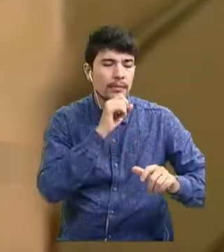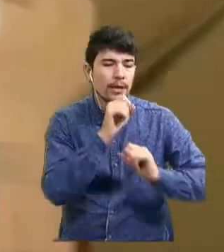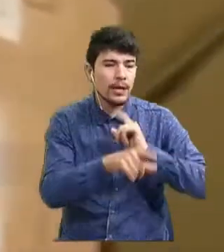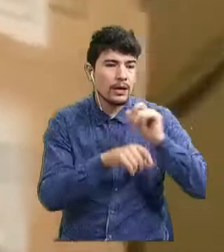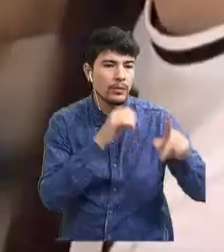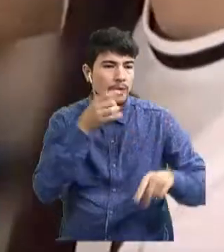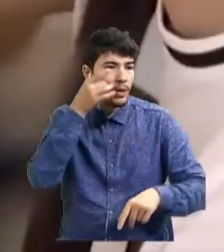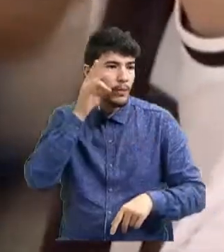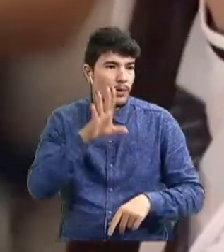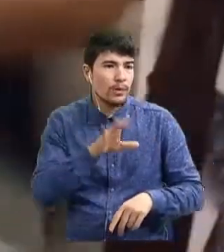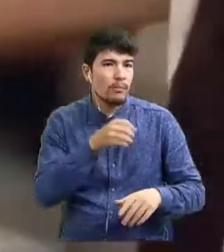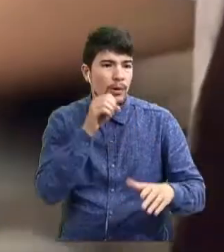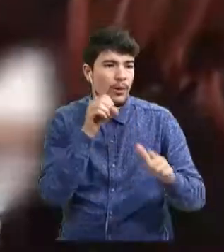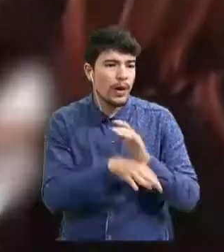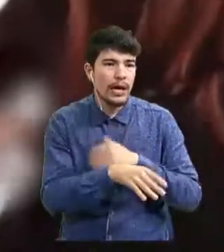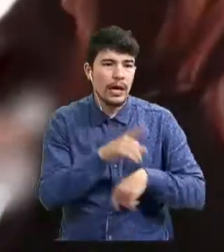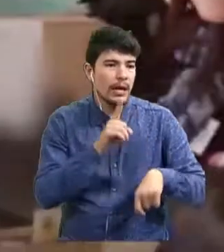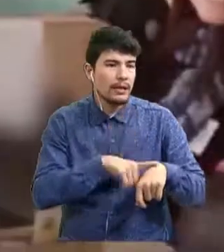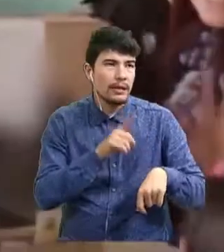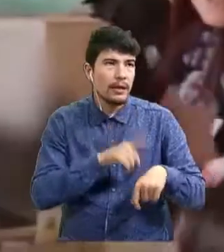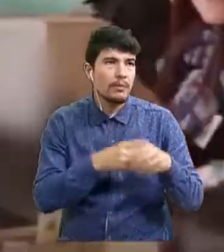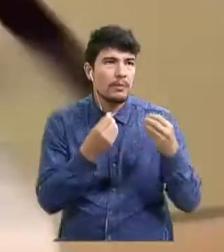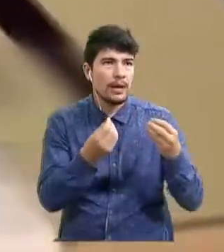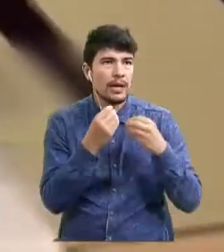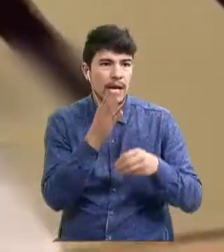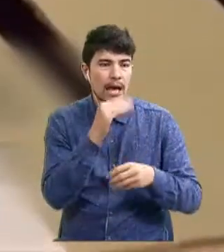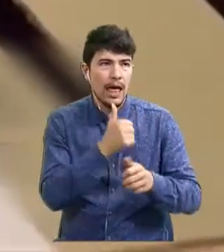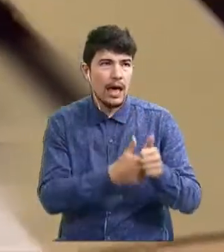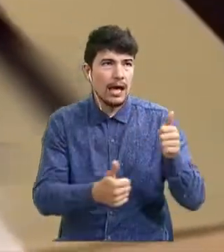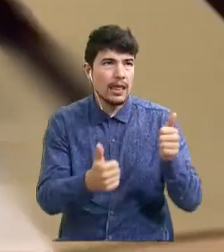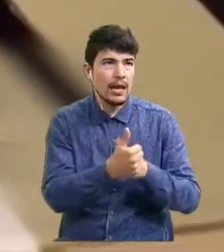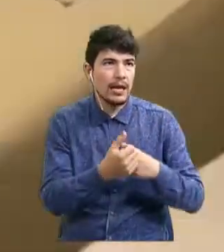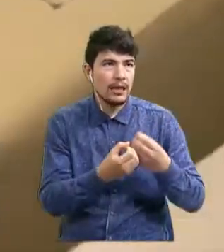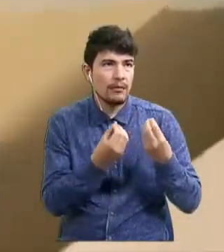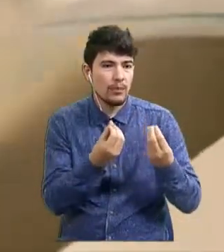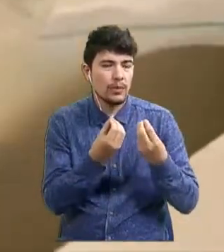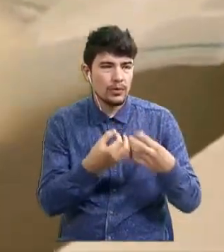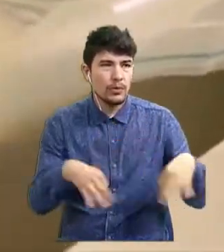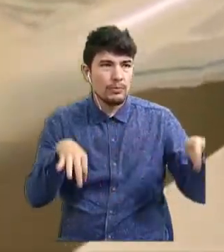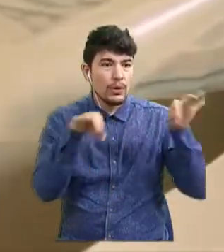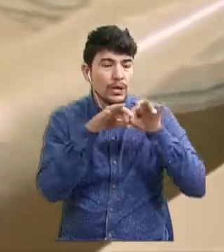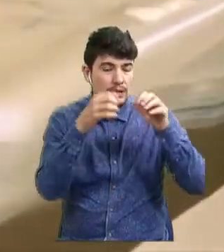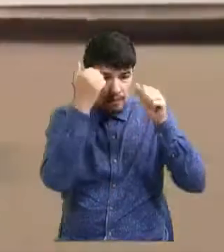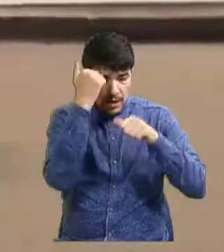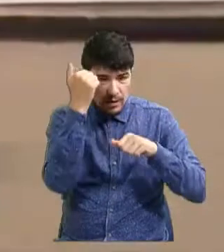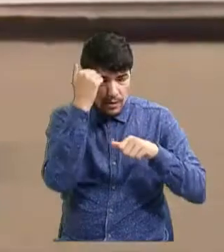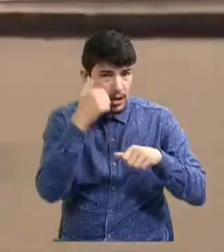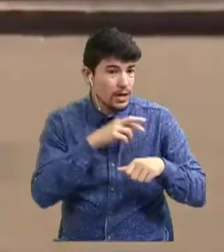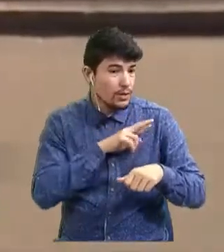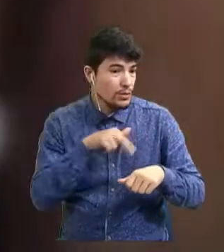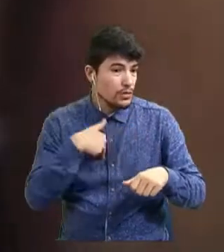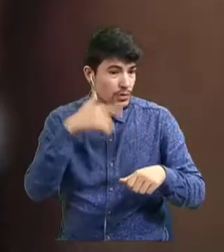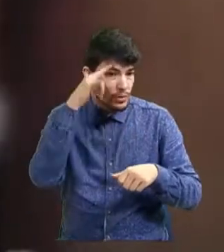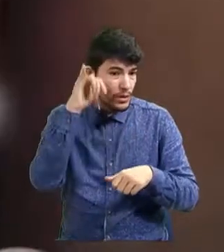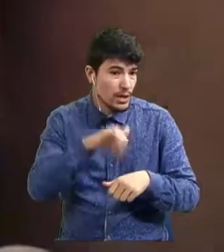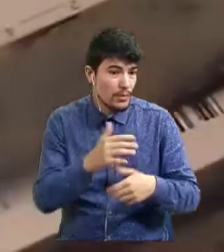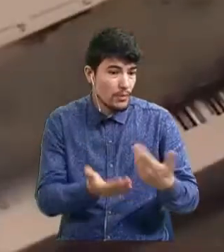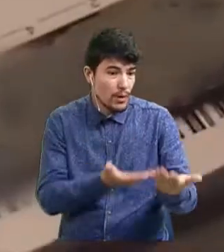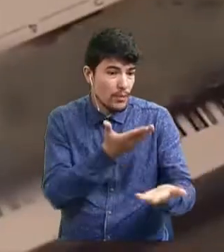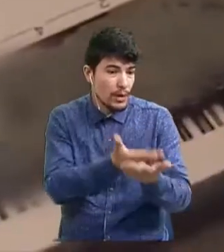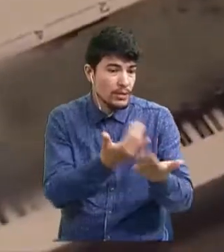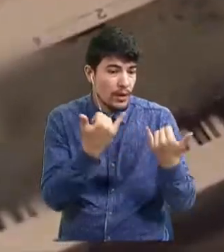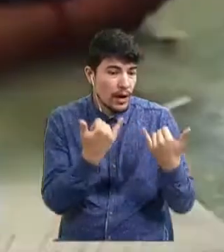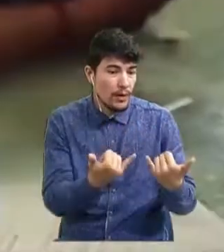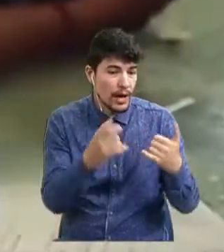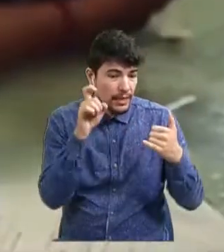ser capciosas, que no van a tener el tiempo para que se adelante la suficiente pedagogía, y que creemos que la propuesta que debe adelantarse en este